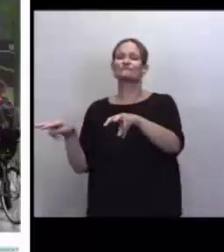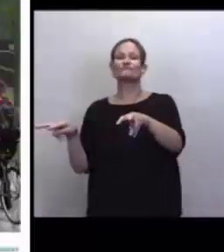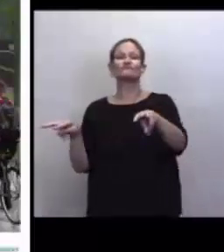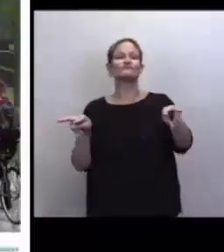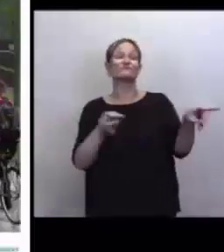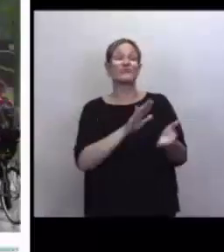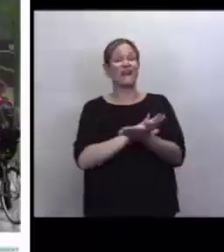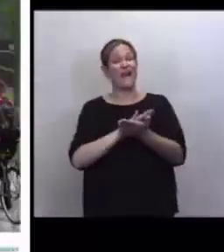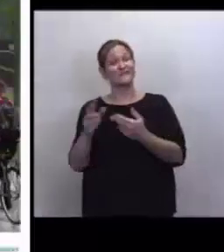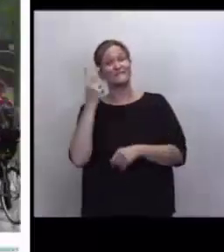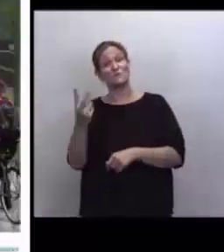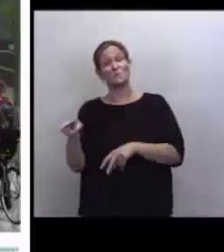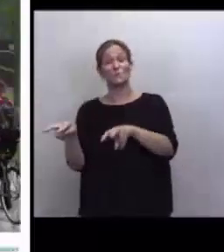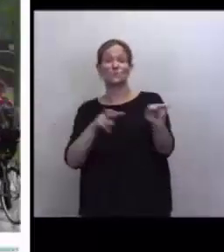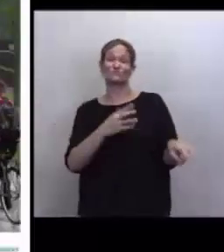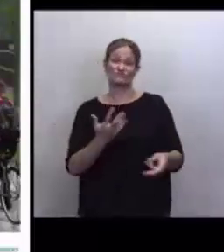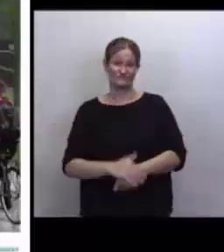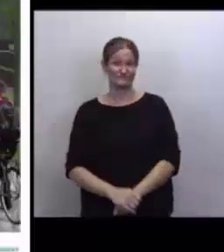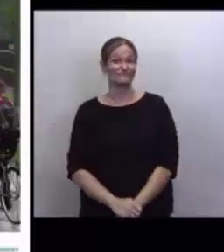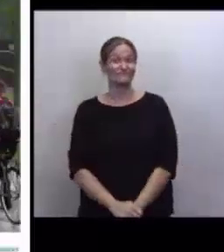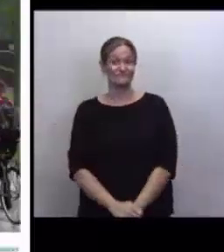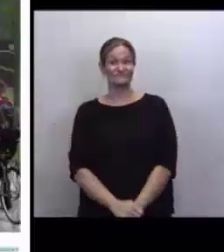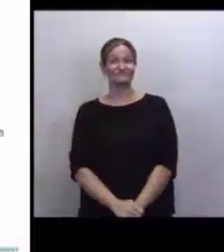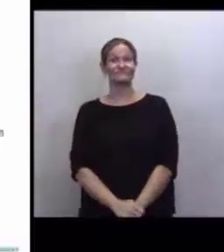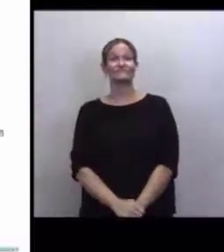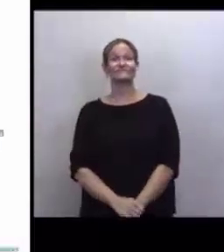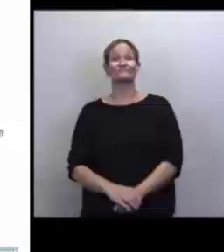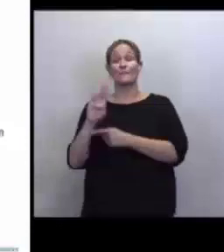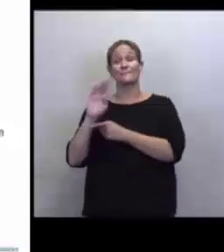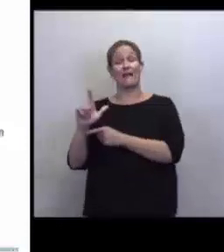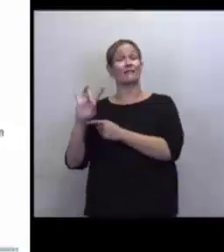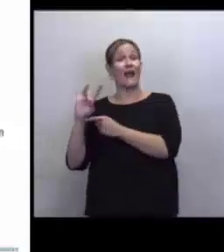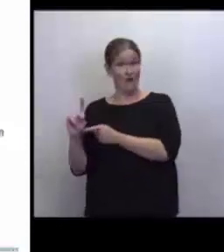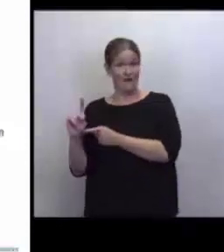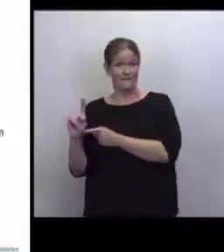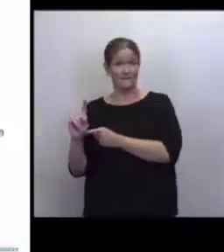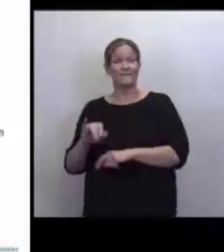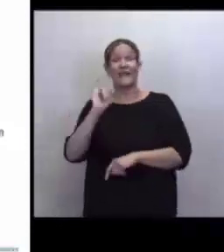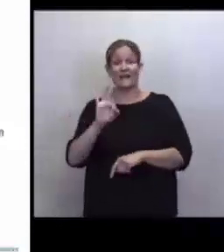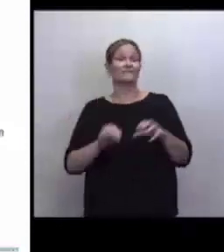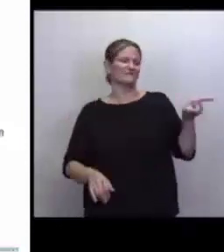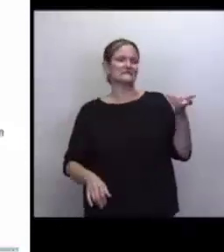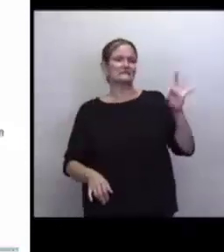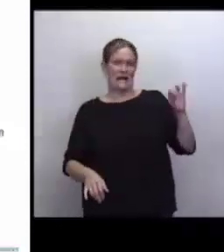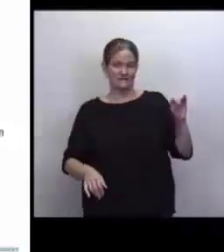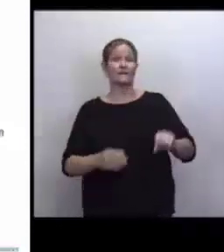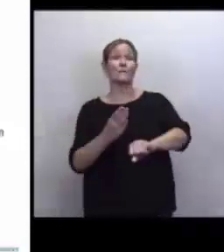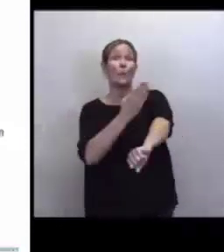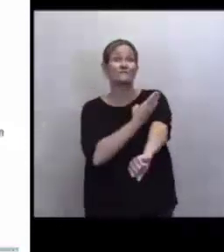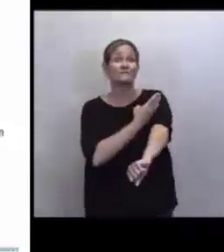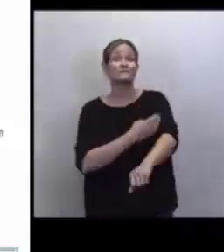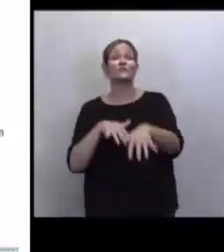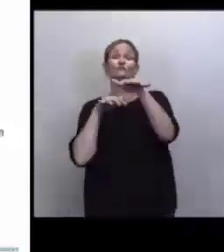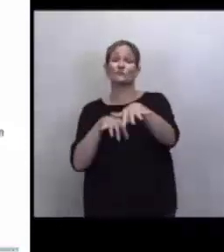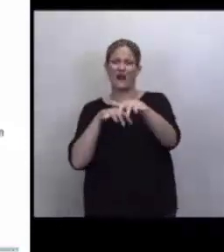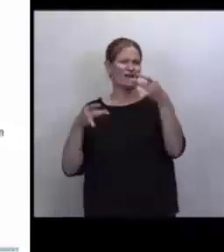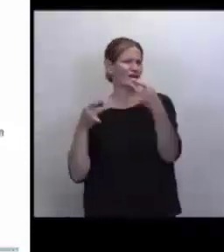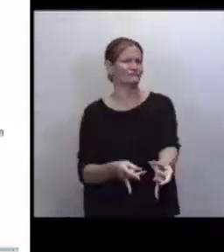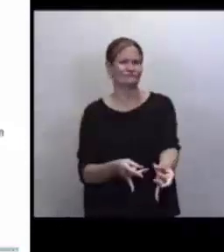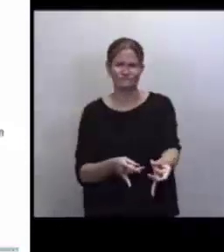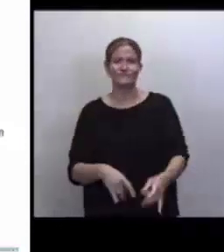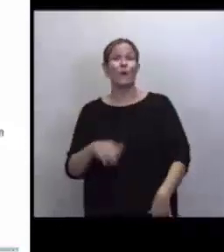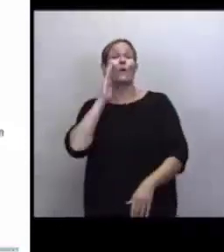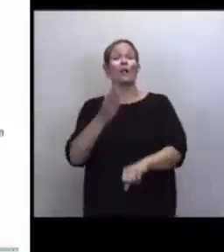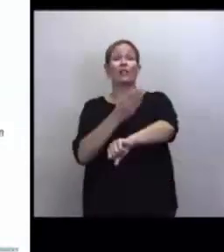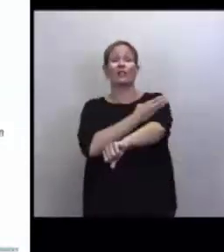del acueducto histórico de Canal Erie y un puente de piedra sobre el arroyo. Se realizarían mejoras